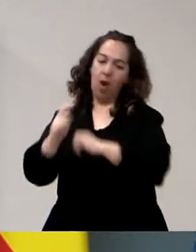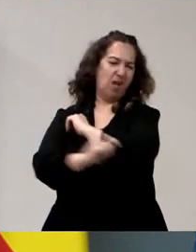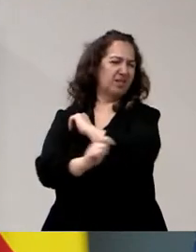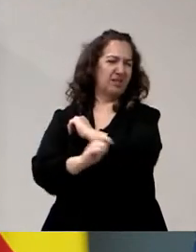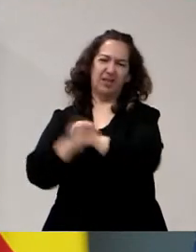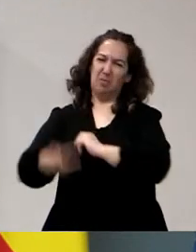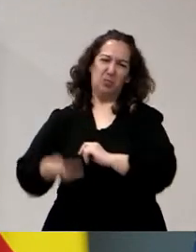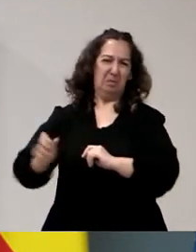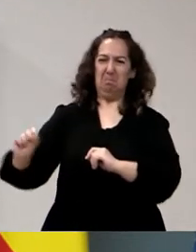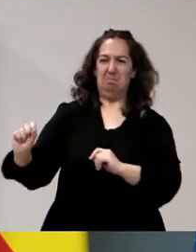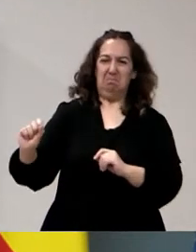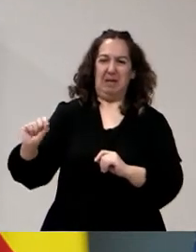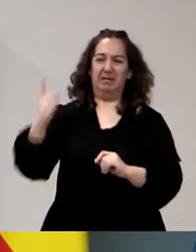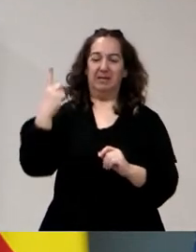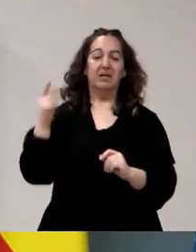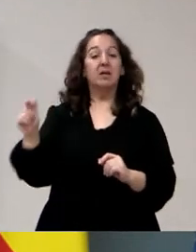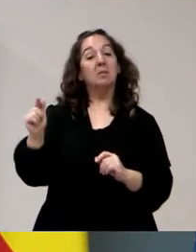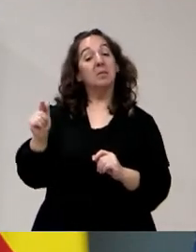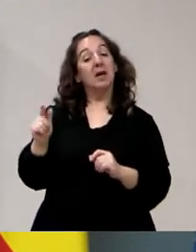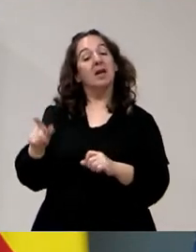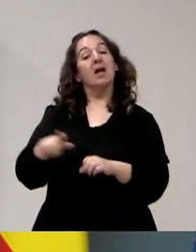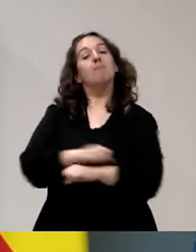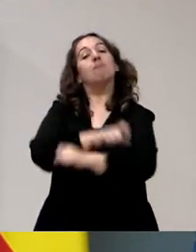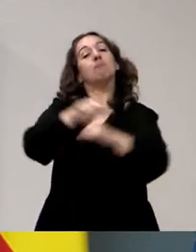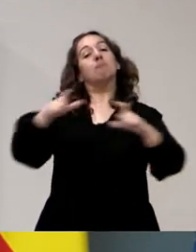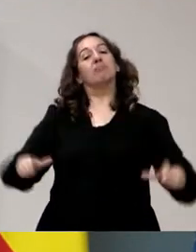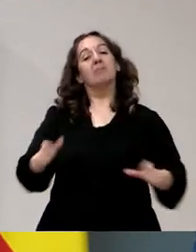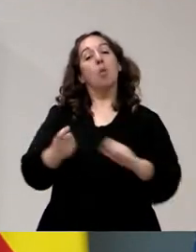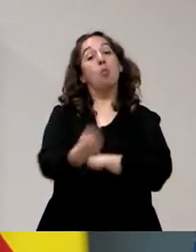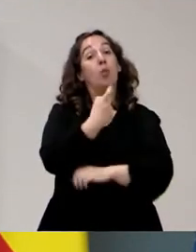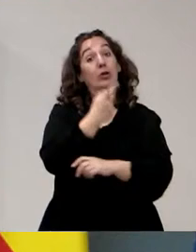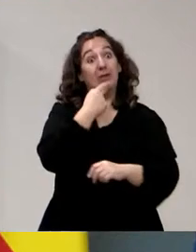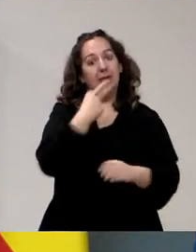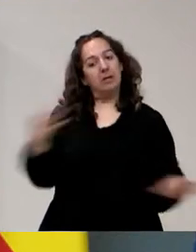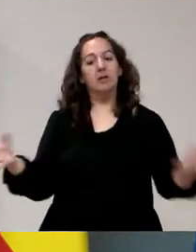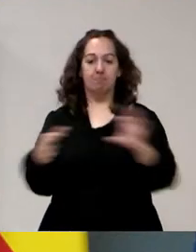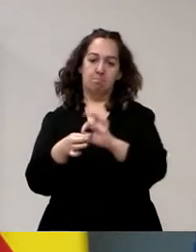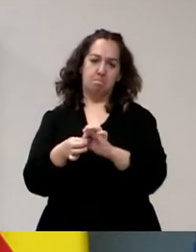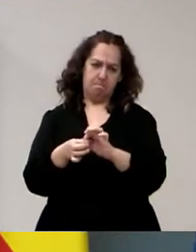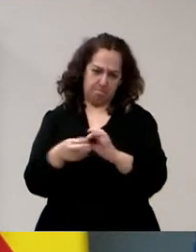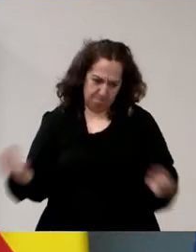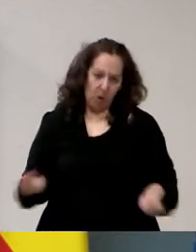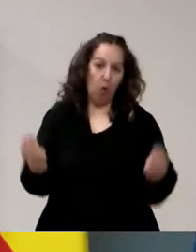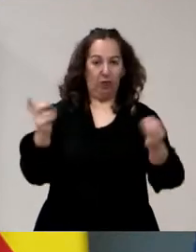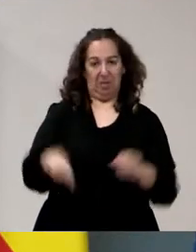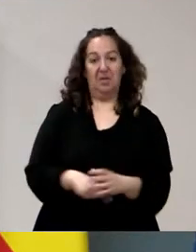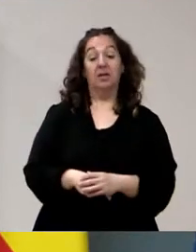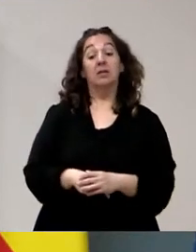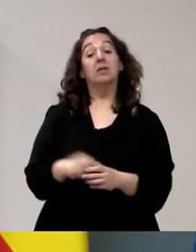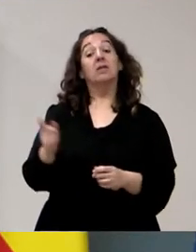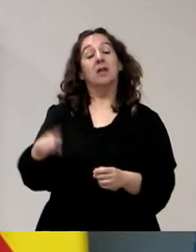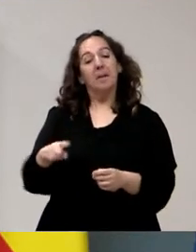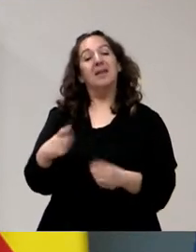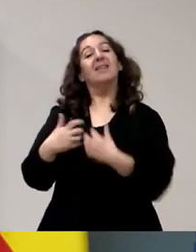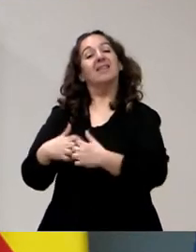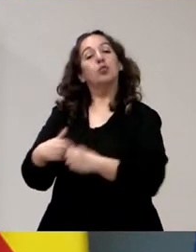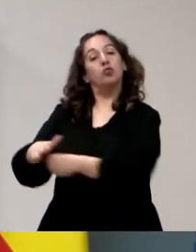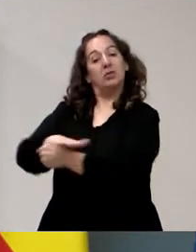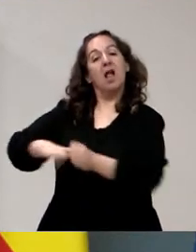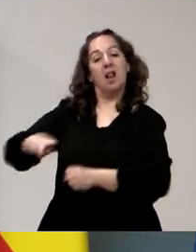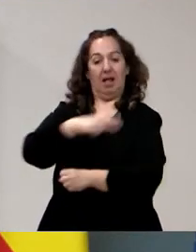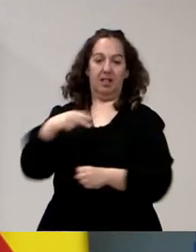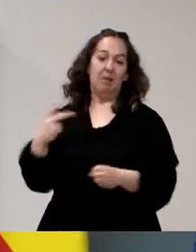asegurar la expansión el crecimiento del puerto de Santander nosot nosotros lo vemos así y también para relanzar el desarrollo industrial de